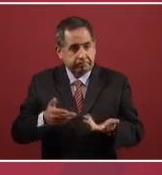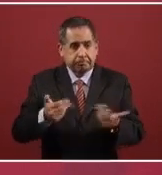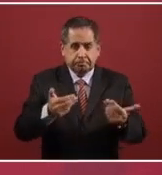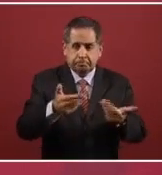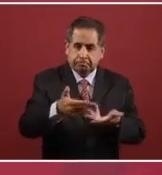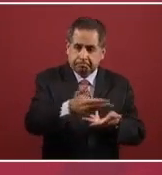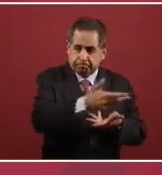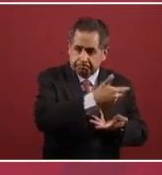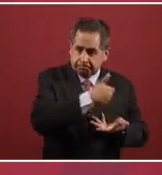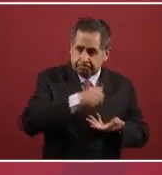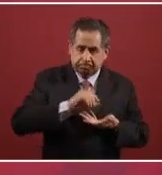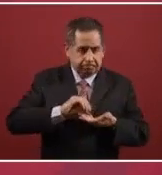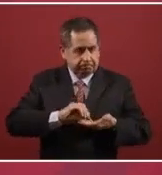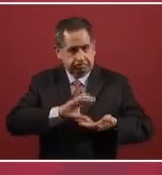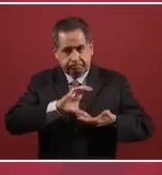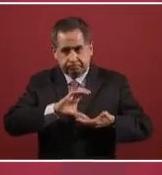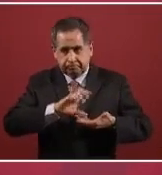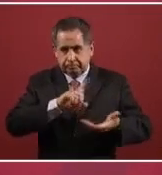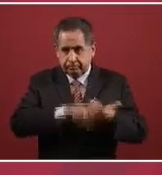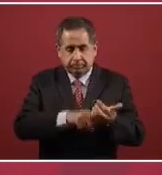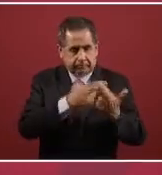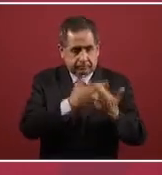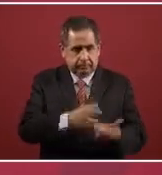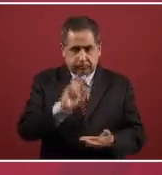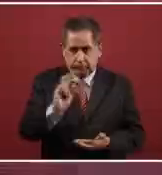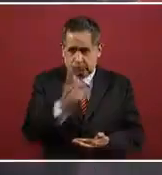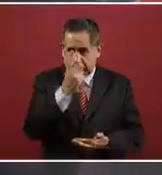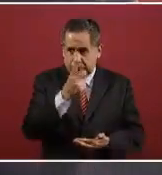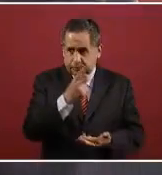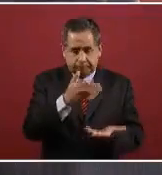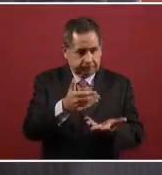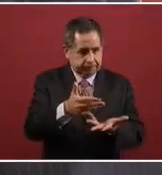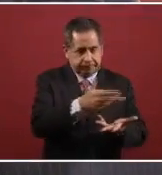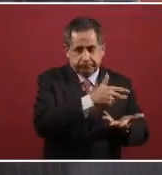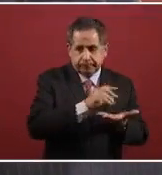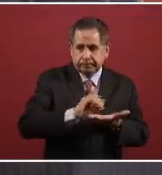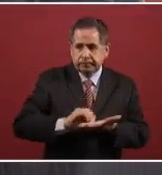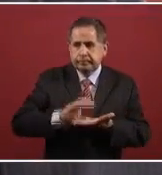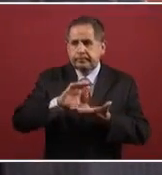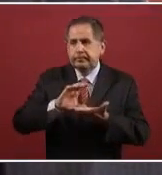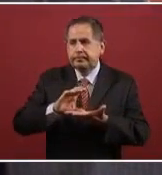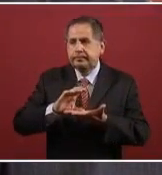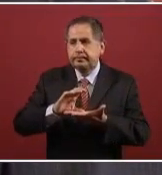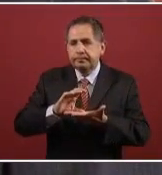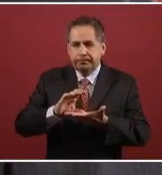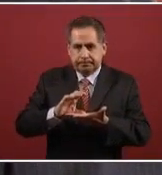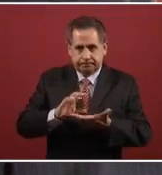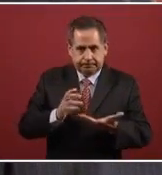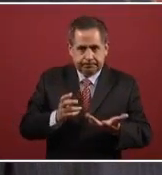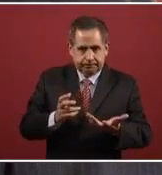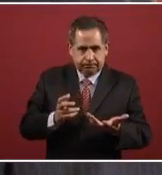colecta de todos esos numerarios, de todos esos dólares, y